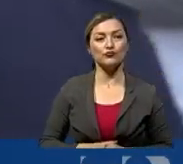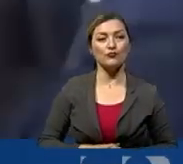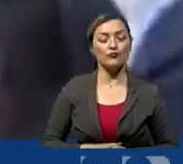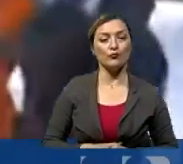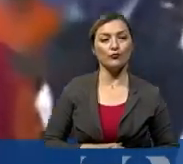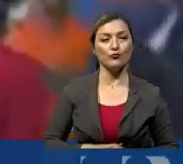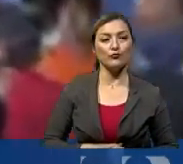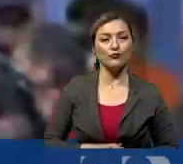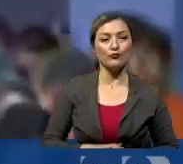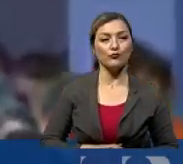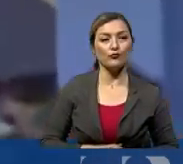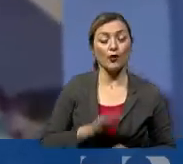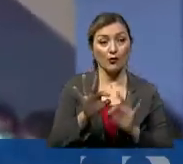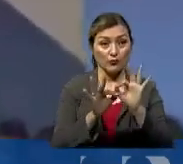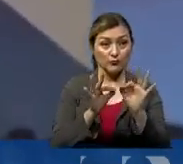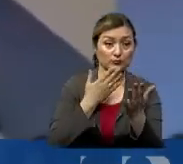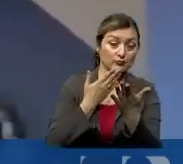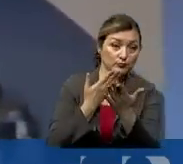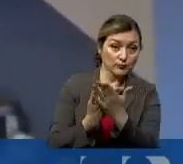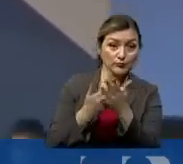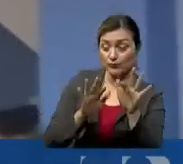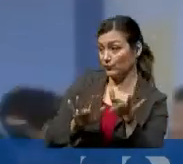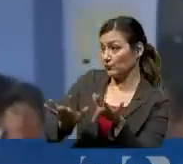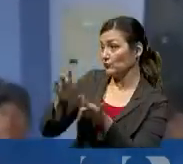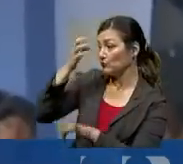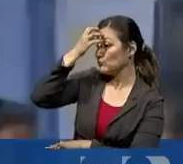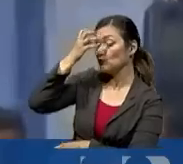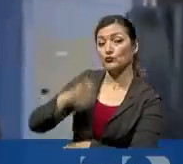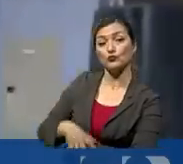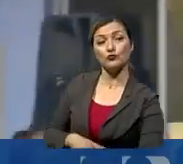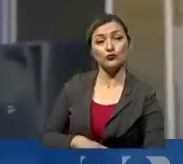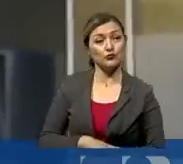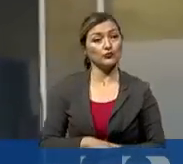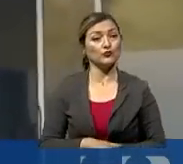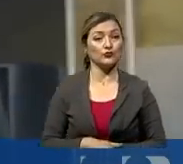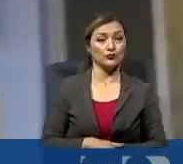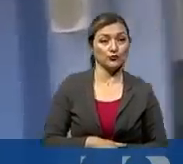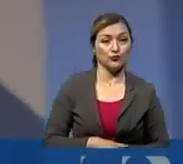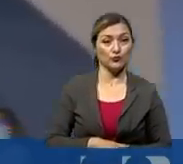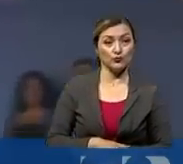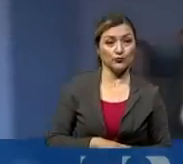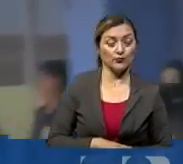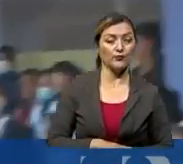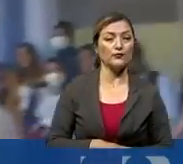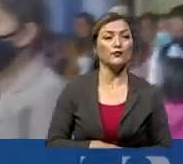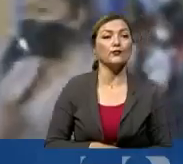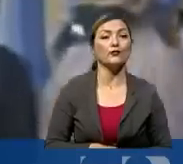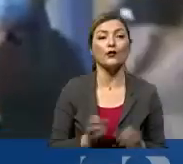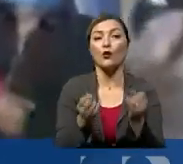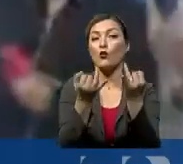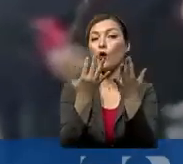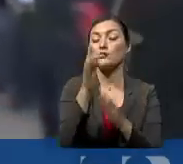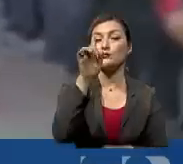educativa. Perfecto, muchísimas gracias al secretario de Educación del Distrito Metropolitano de Quito, Luis Calle. Como ya lo decía, son alrededor